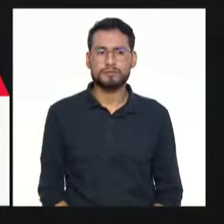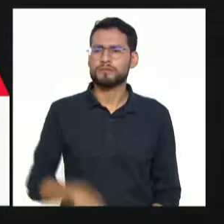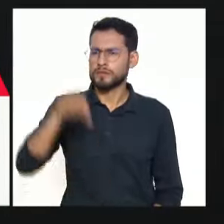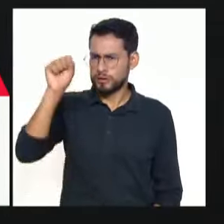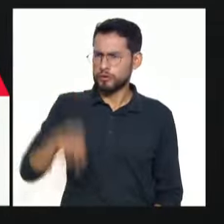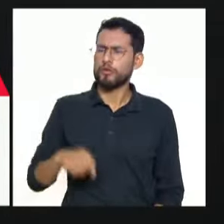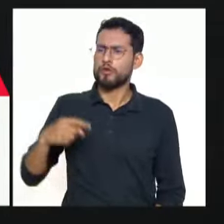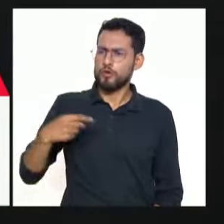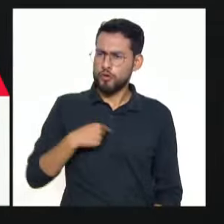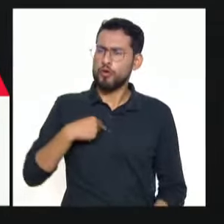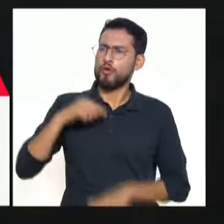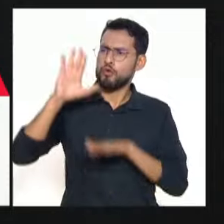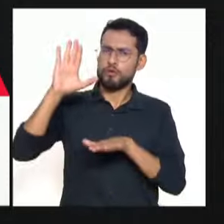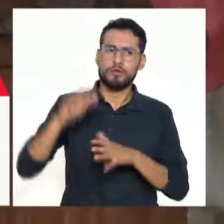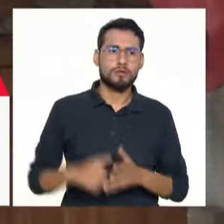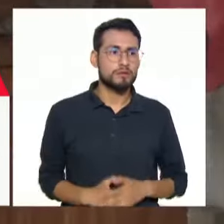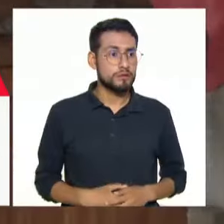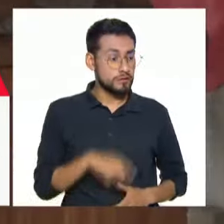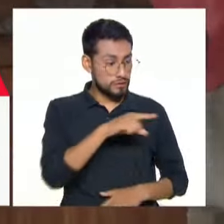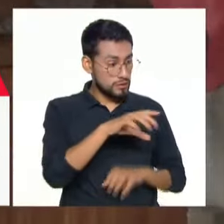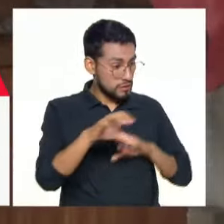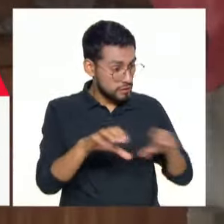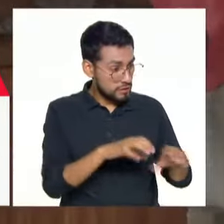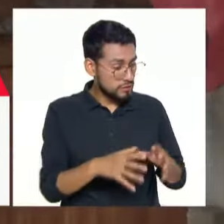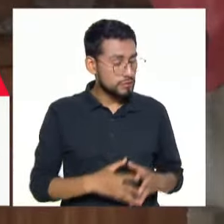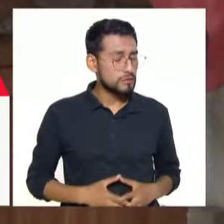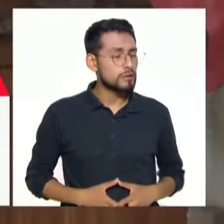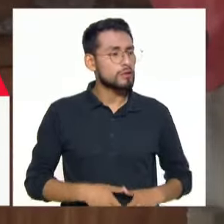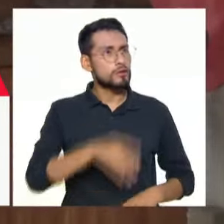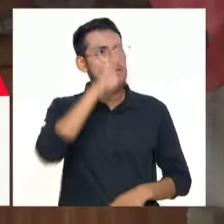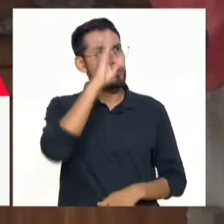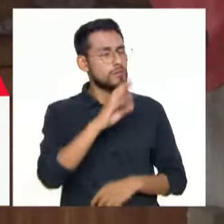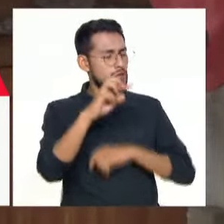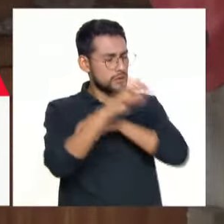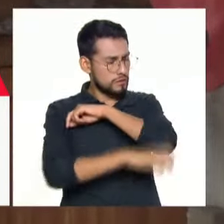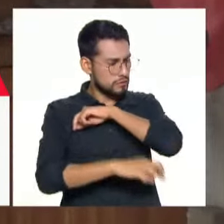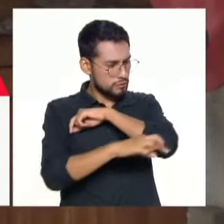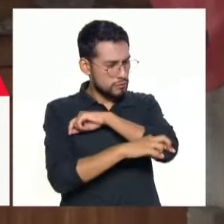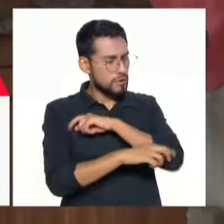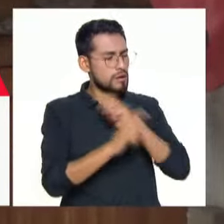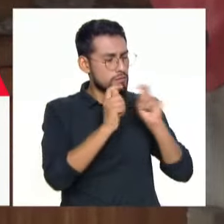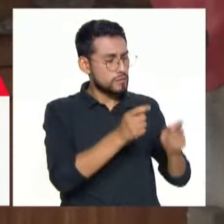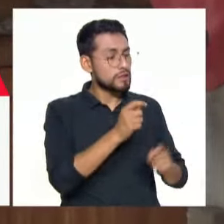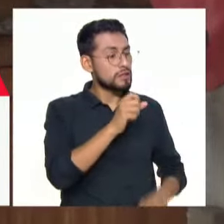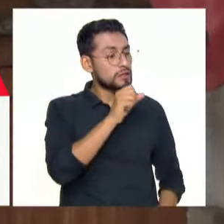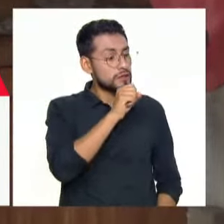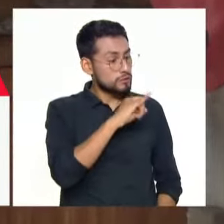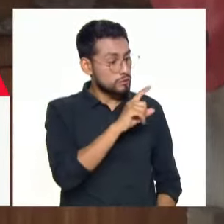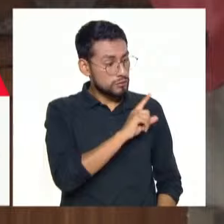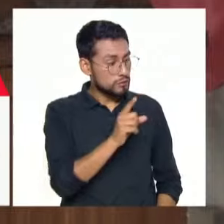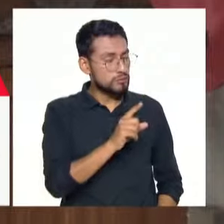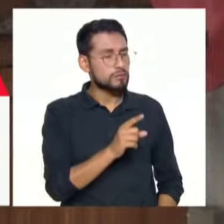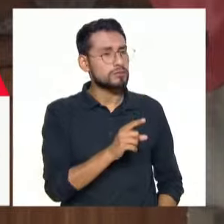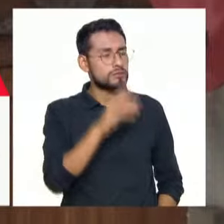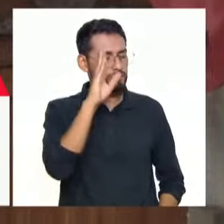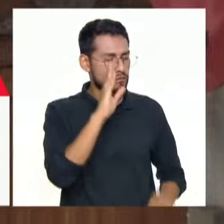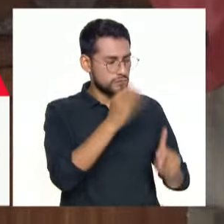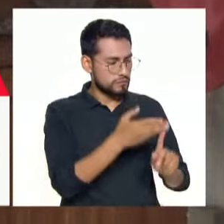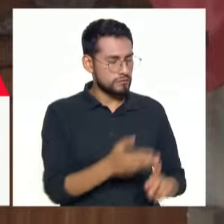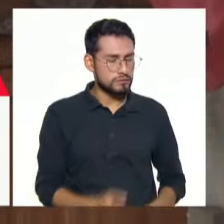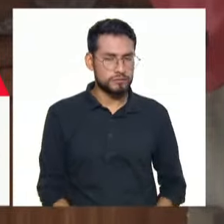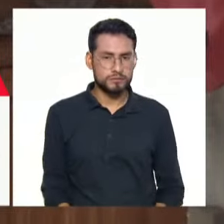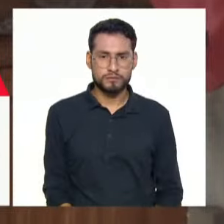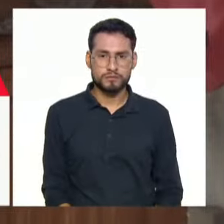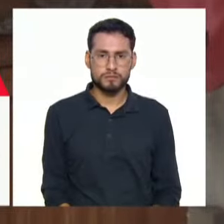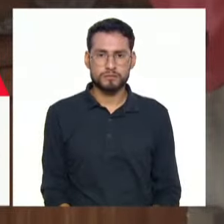Sí, juro. Si así lo hiciera, que Dios y la patria lo premien, y si no, se lo